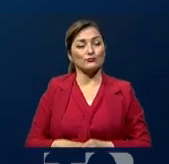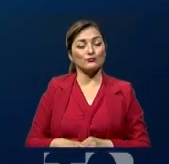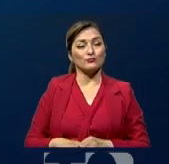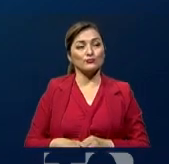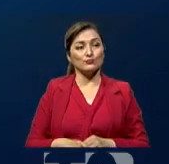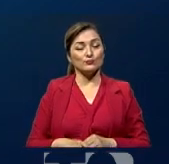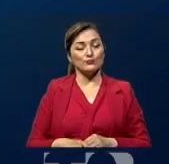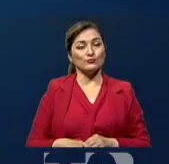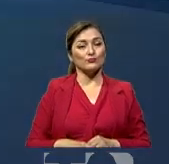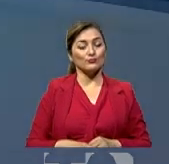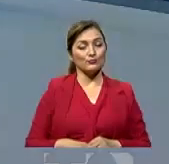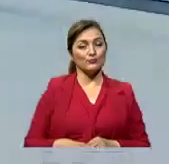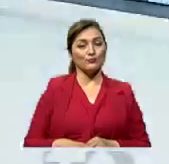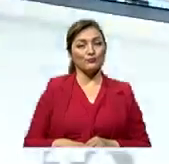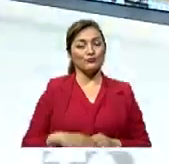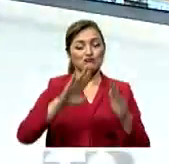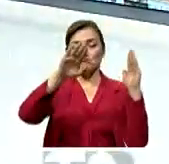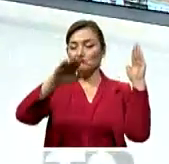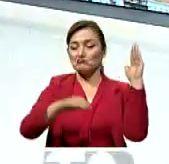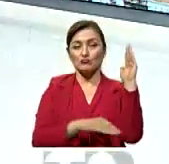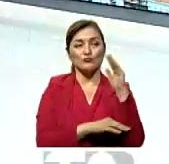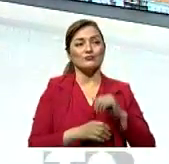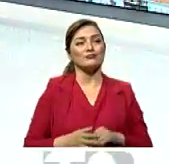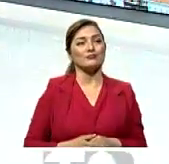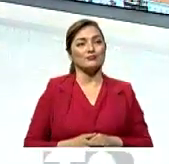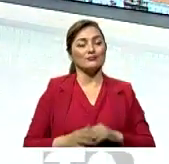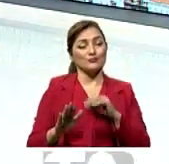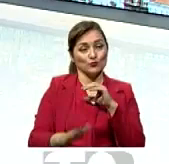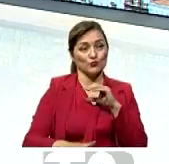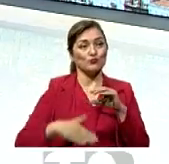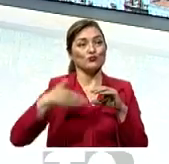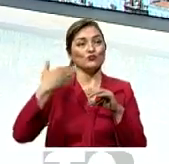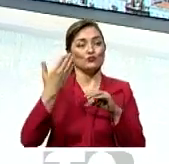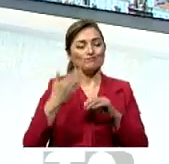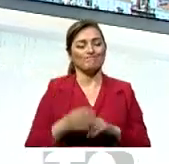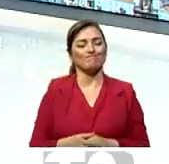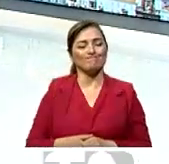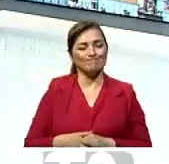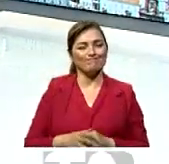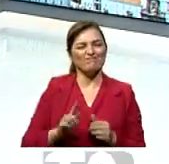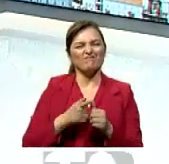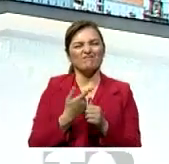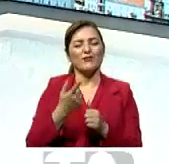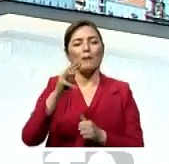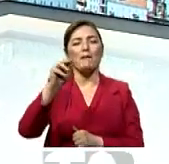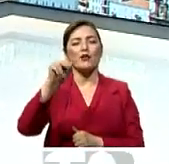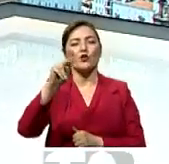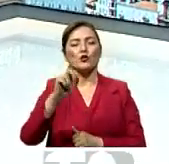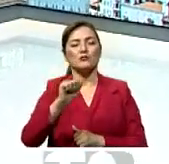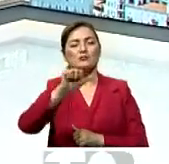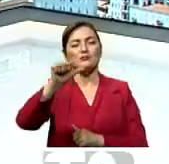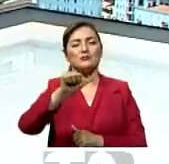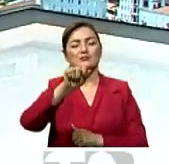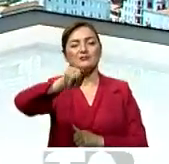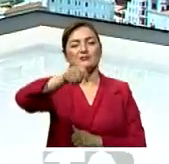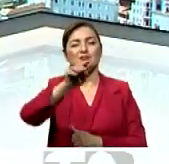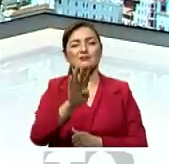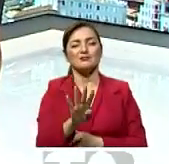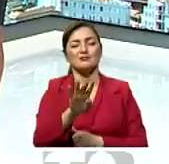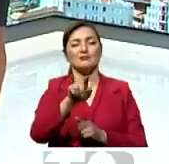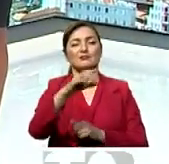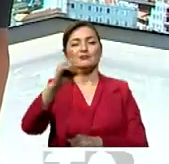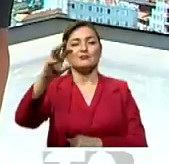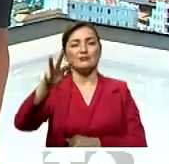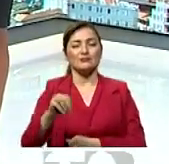099-4891-343. Lo pueden hacer durante todo el día. También tenemos nuestro correo electrónico de primeramano@teleamazonas.com. Desde cualquier punto del